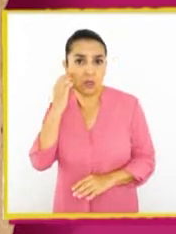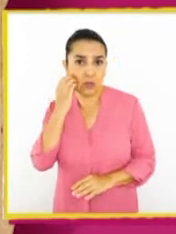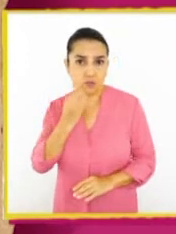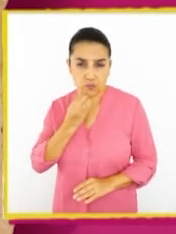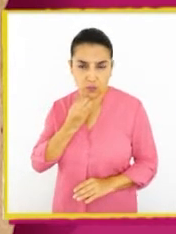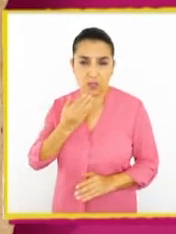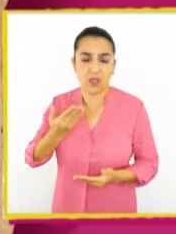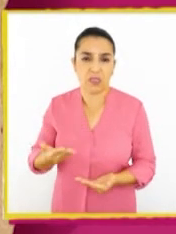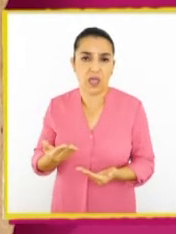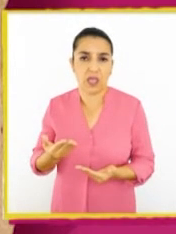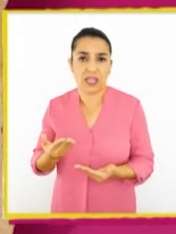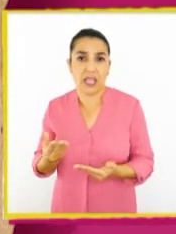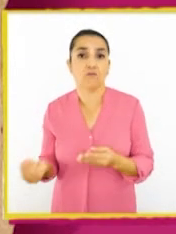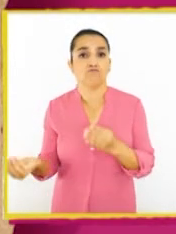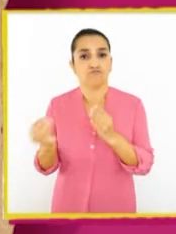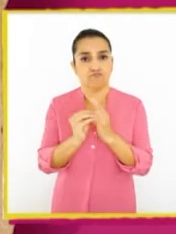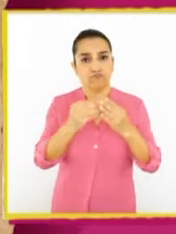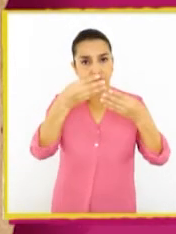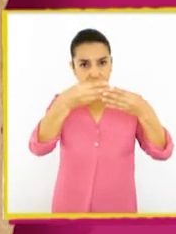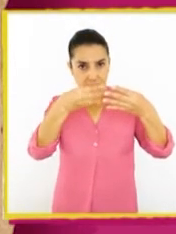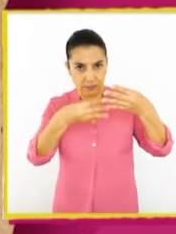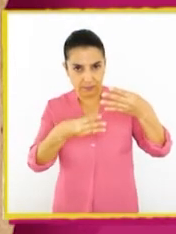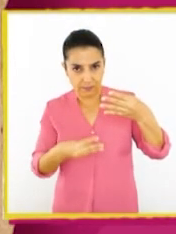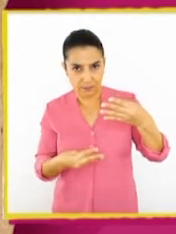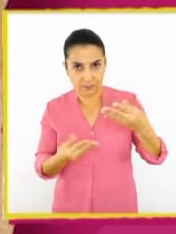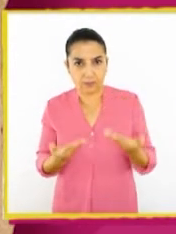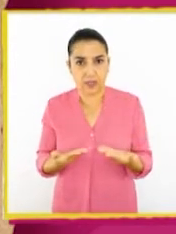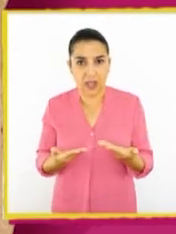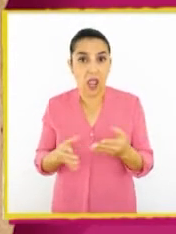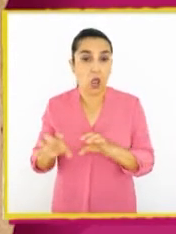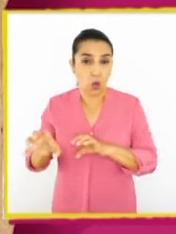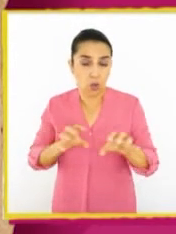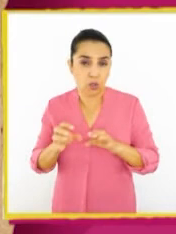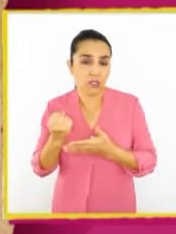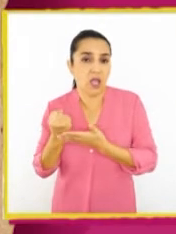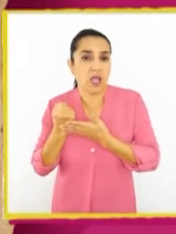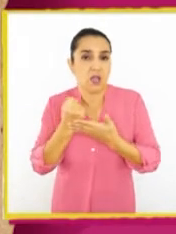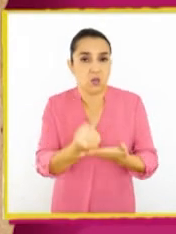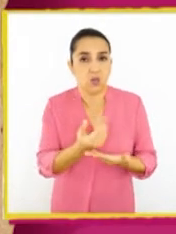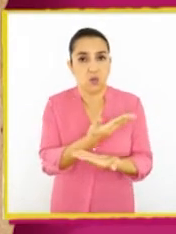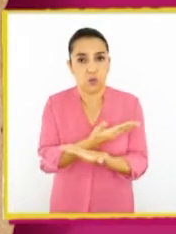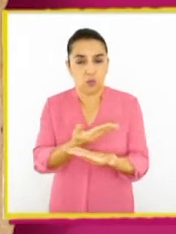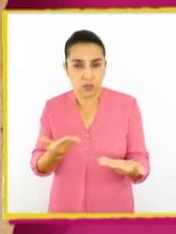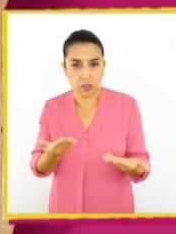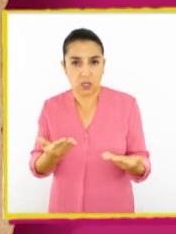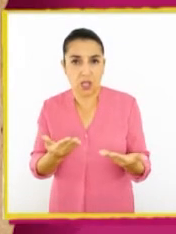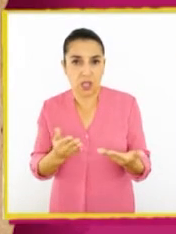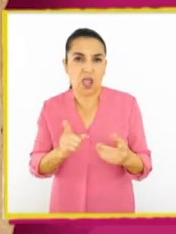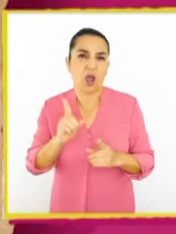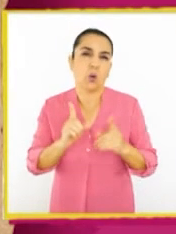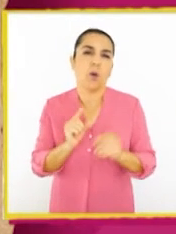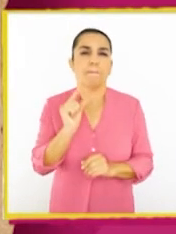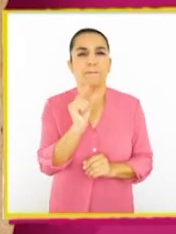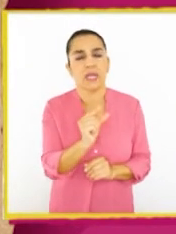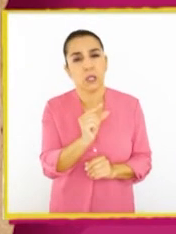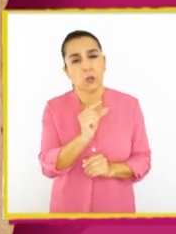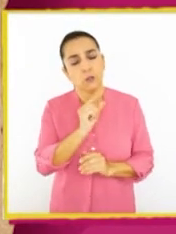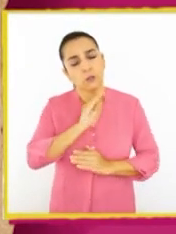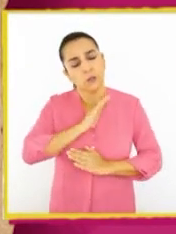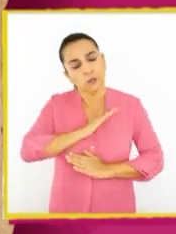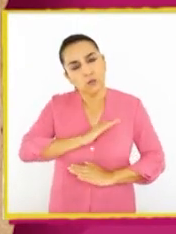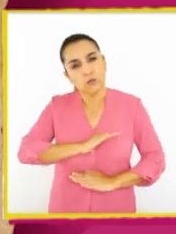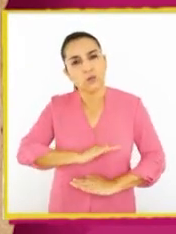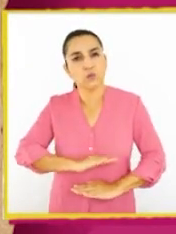poder y que son las que figuran en la lista adjunta. Ellas le servirán indudablemente de algún